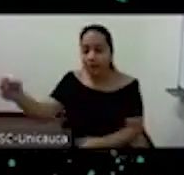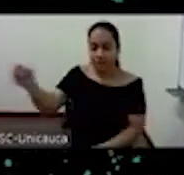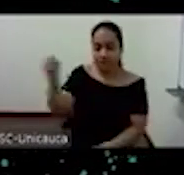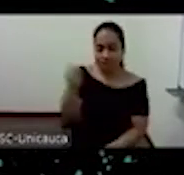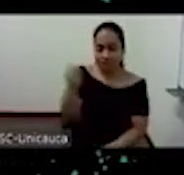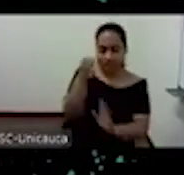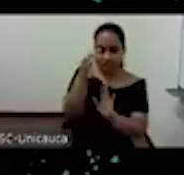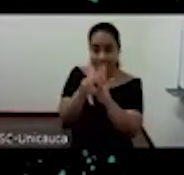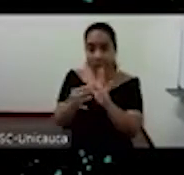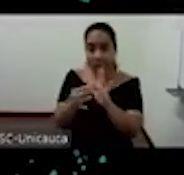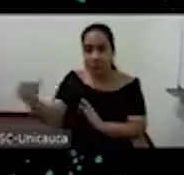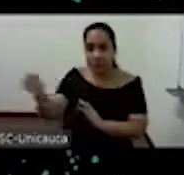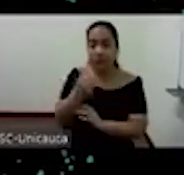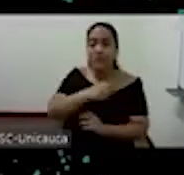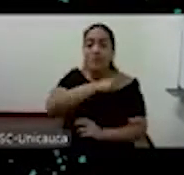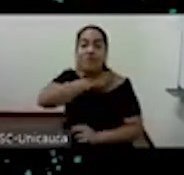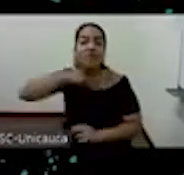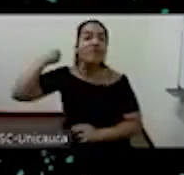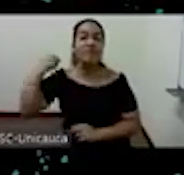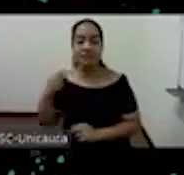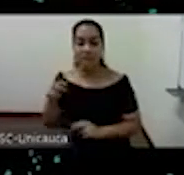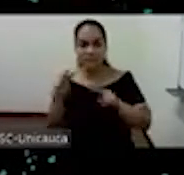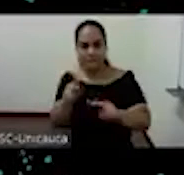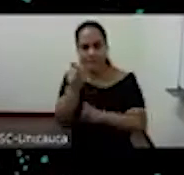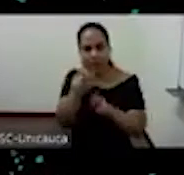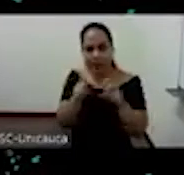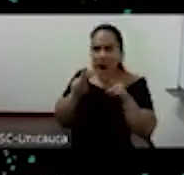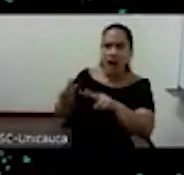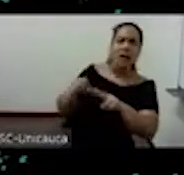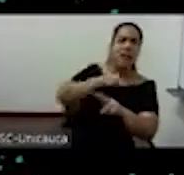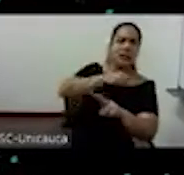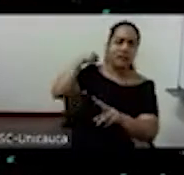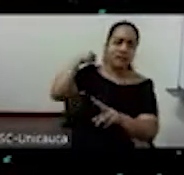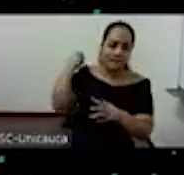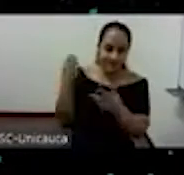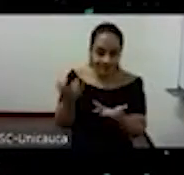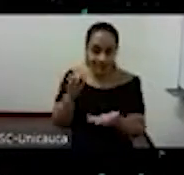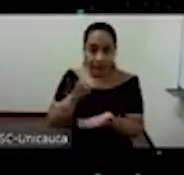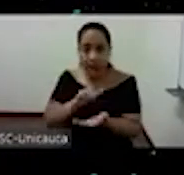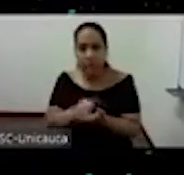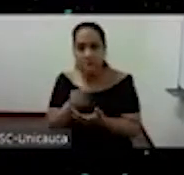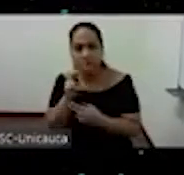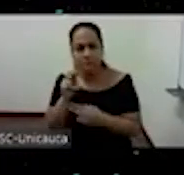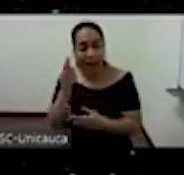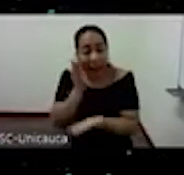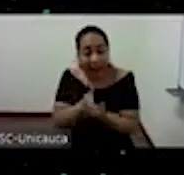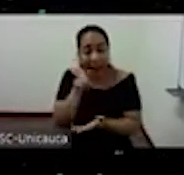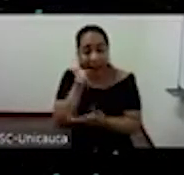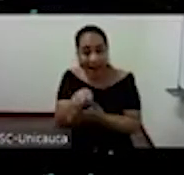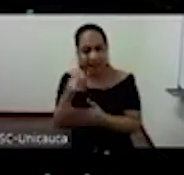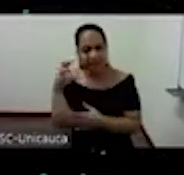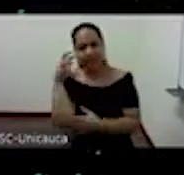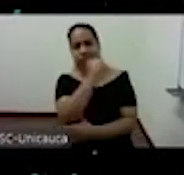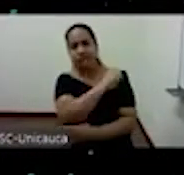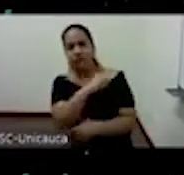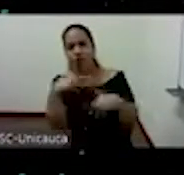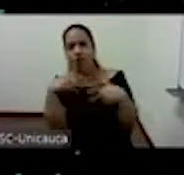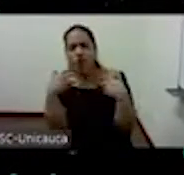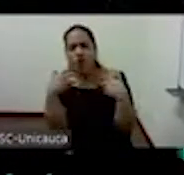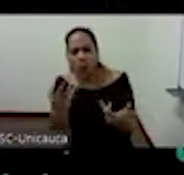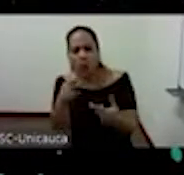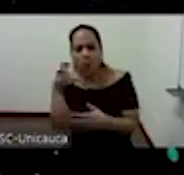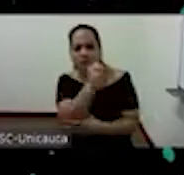lo degolló delante de ella. En este episodio podemos evidenciar cómo